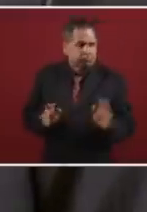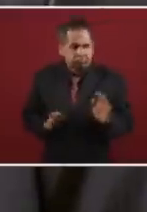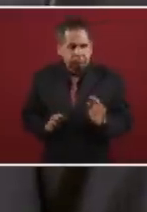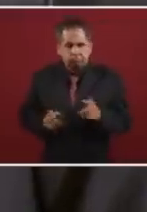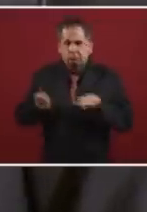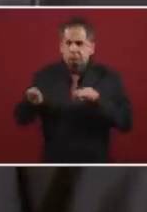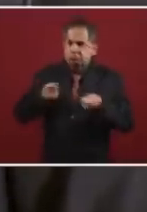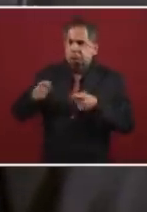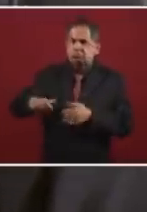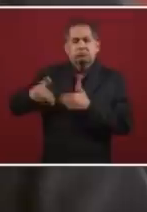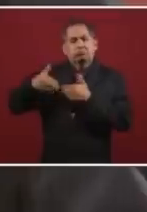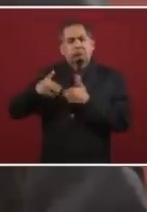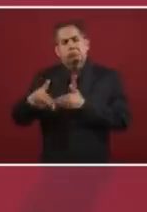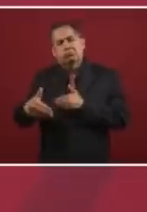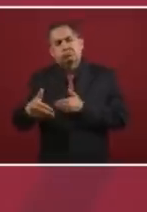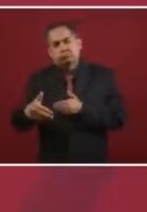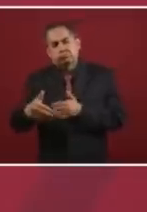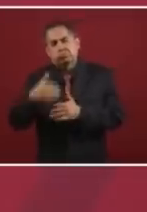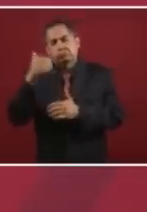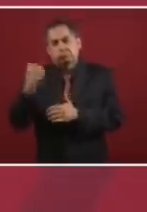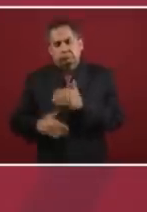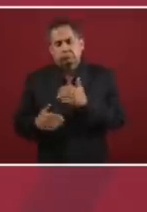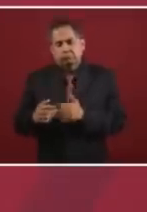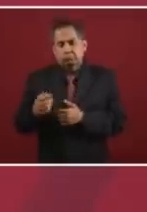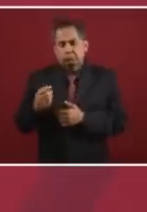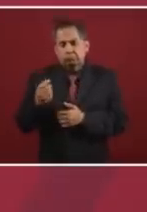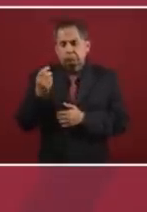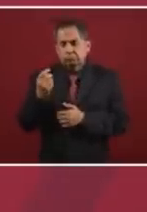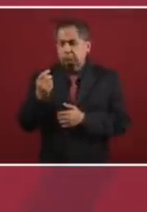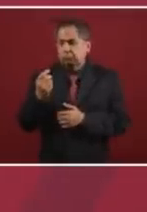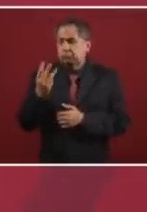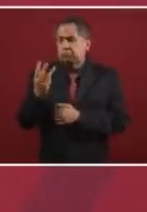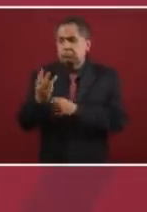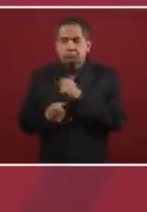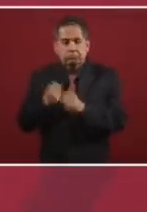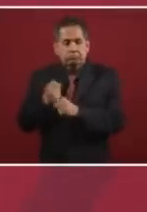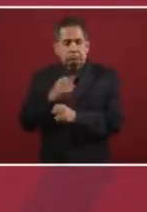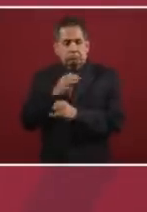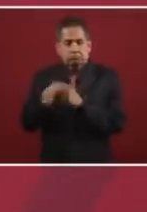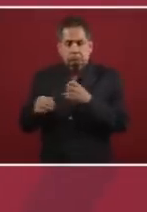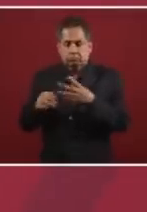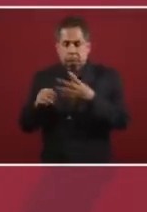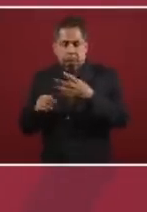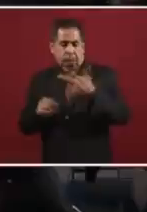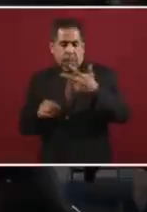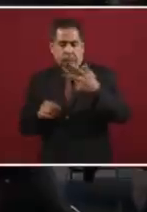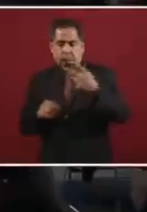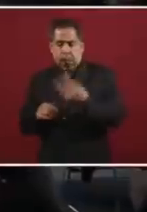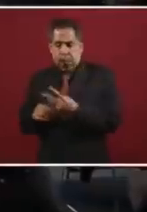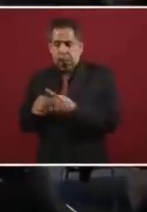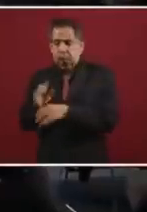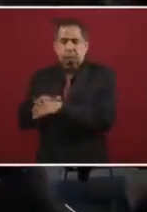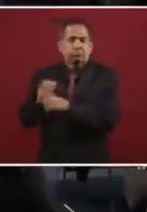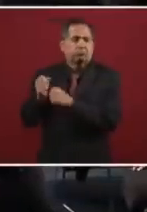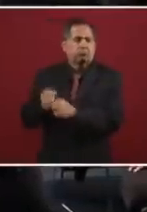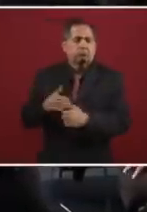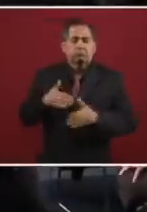gobernar en este caso en el último tramo con fortaleza